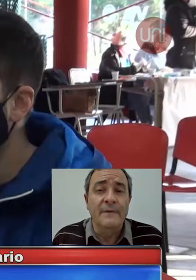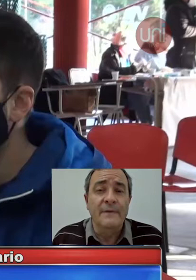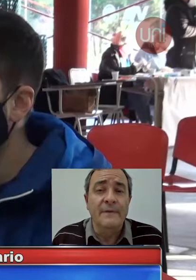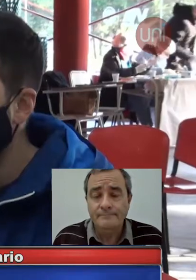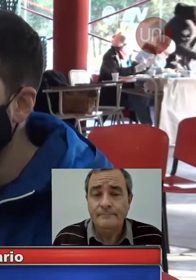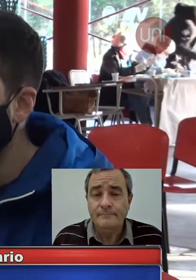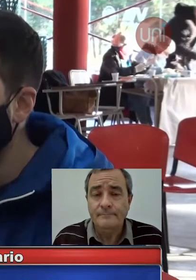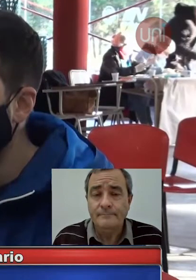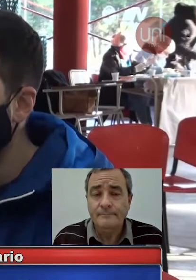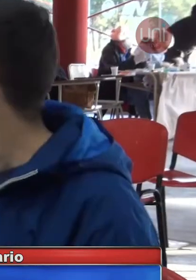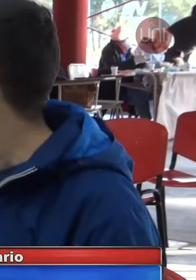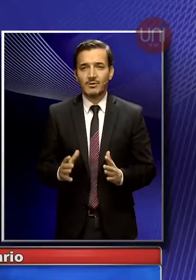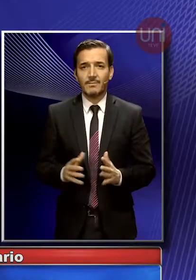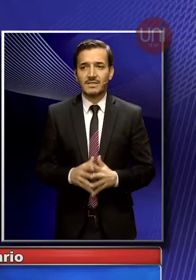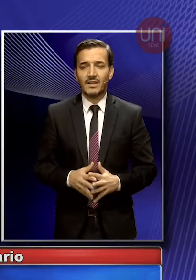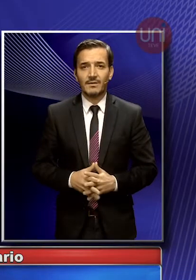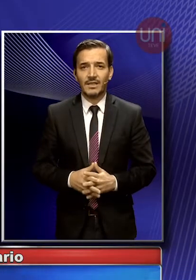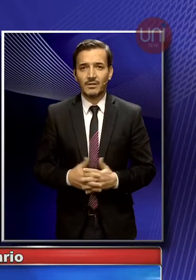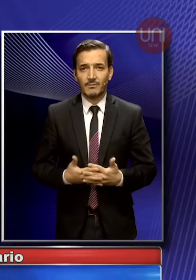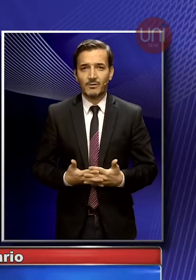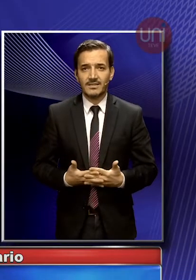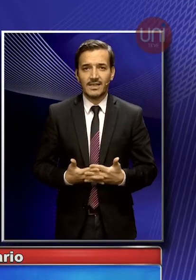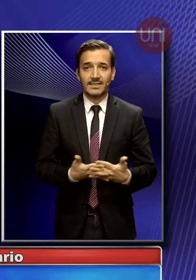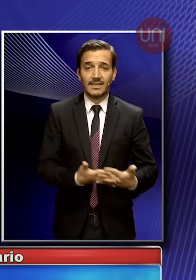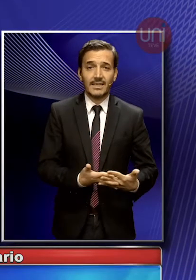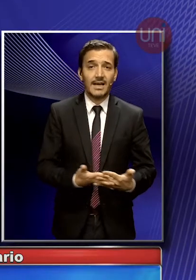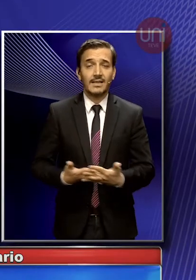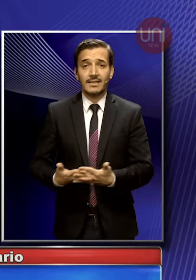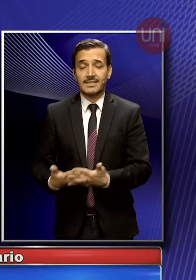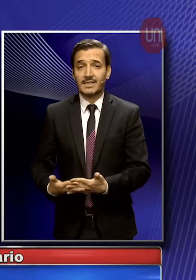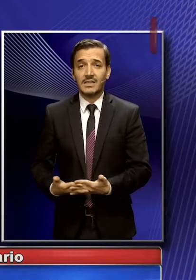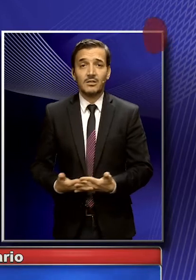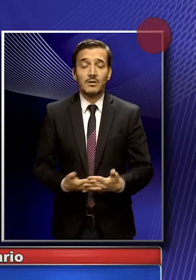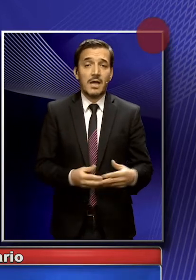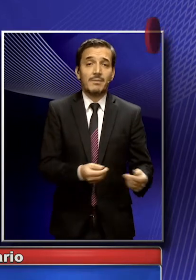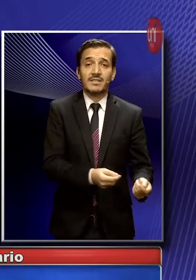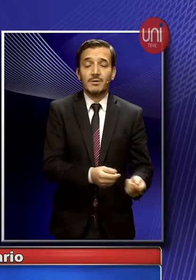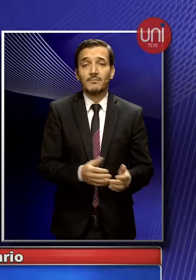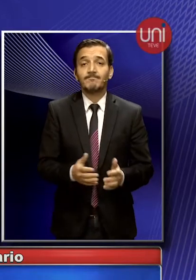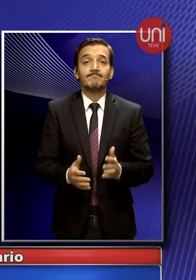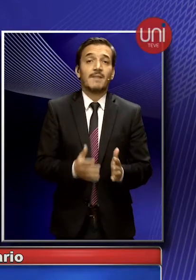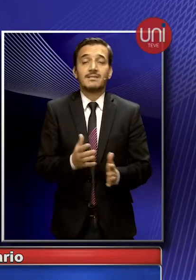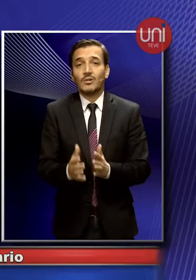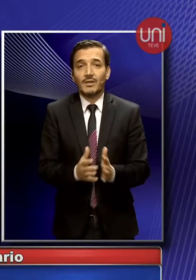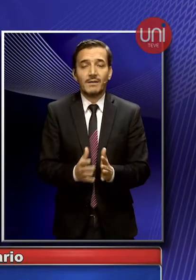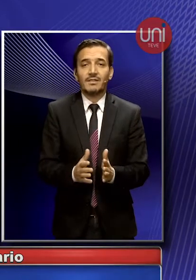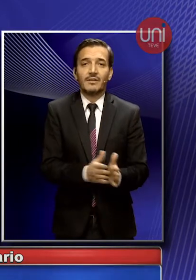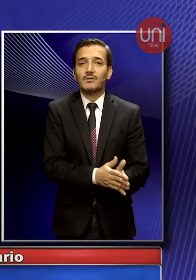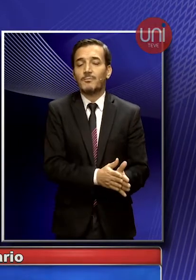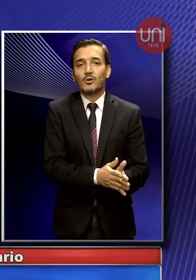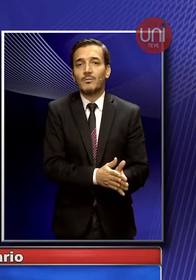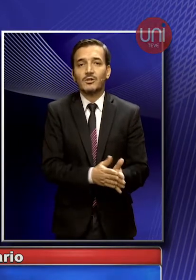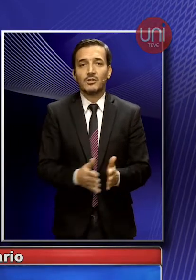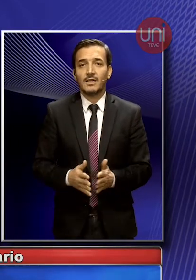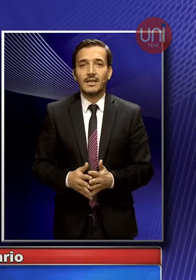En la estrategia, doctor, hablemos específicamente de nuestra provincia. La estrategia que se ha tenido, en principio, ha sido medianamente efectiva, por